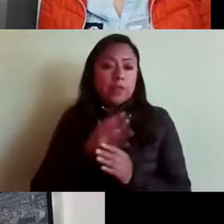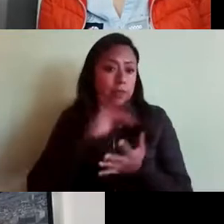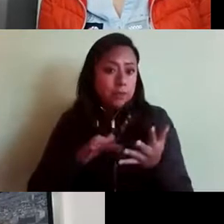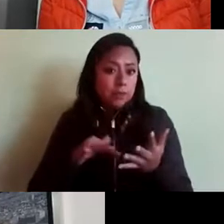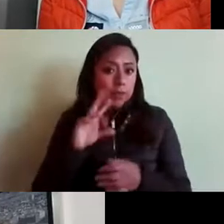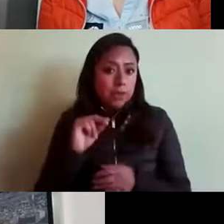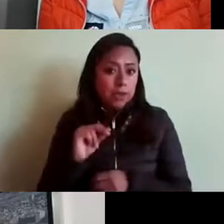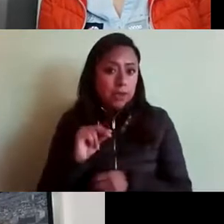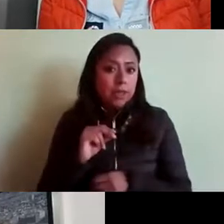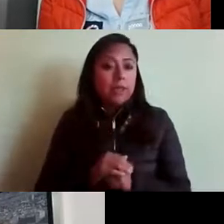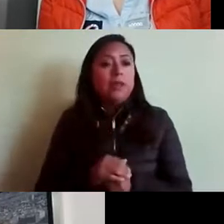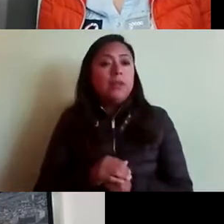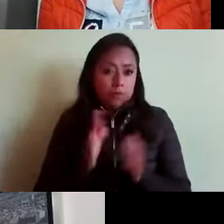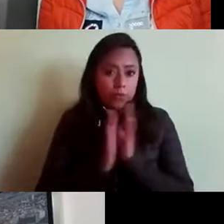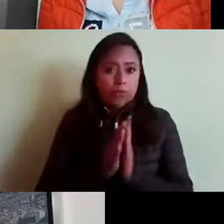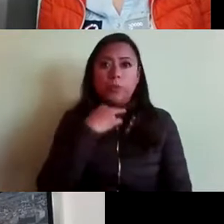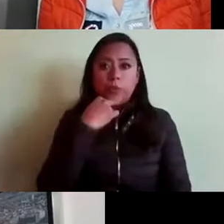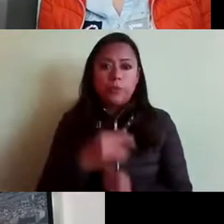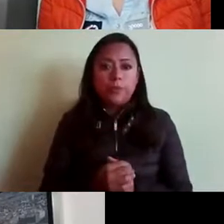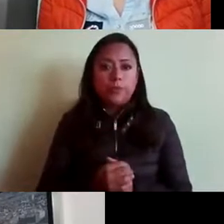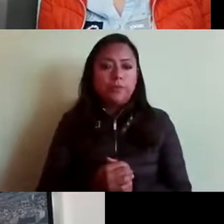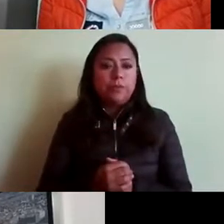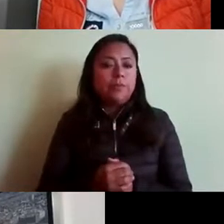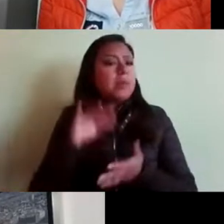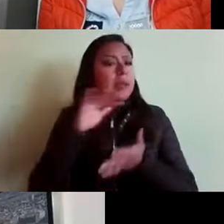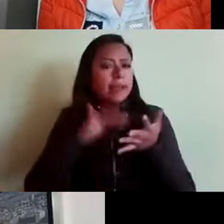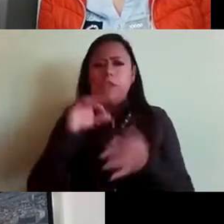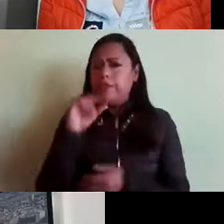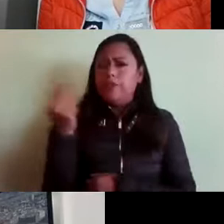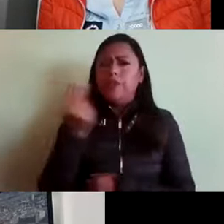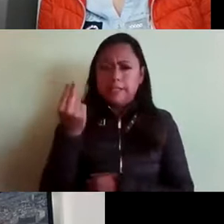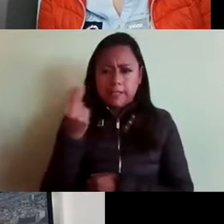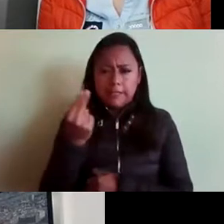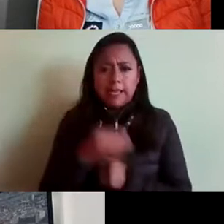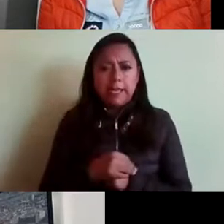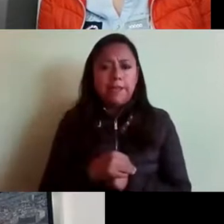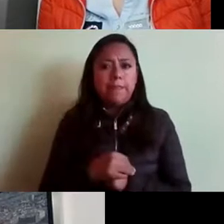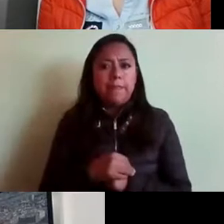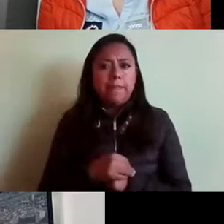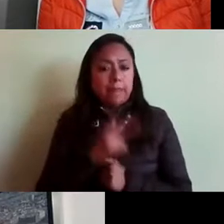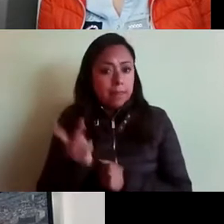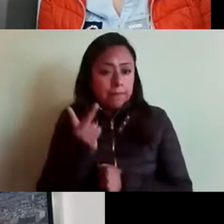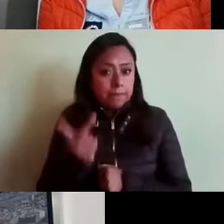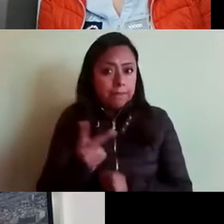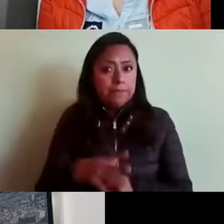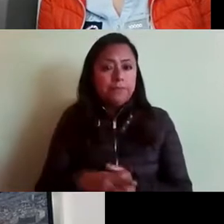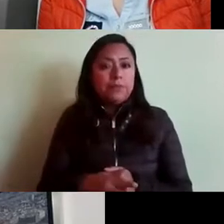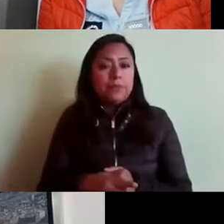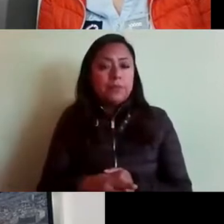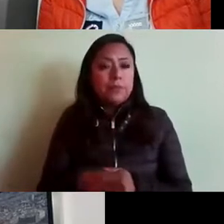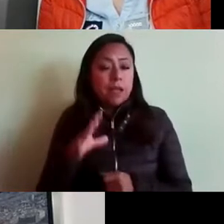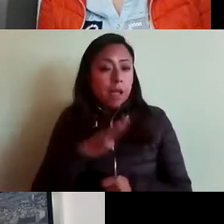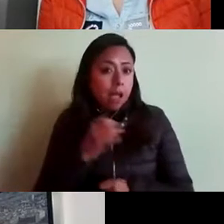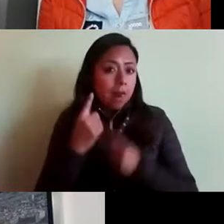sírvanse a manifestarlo de nuevo. ¿Se dispensa la lectura? ¿Existen correcciones u